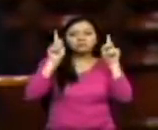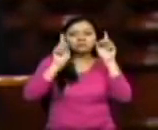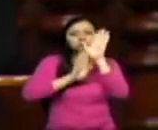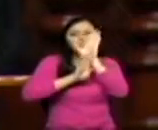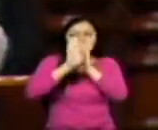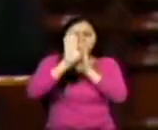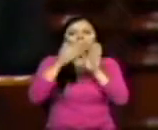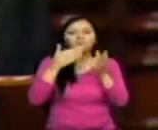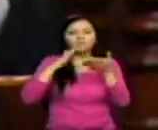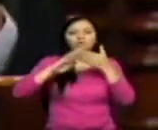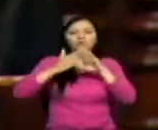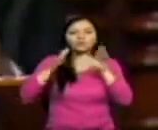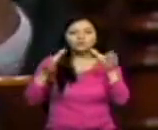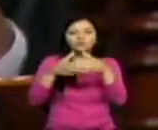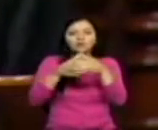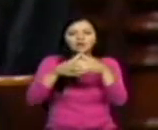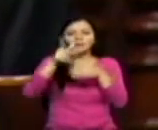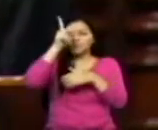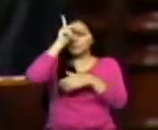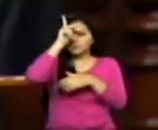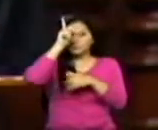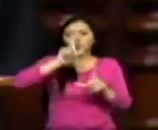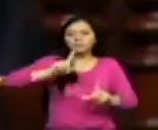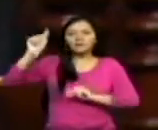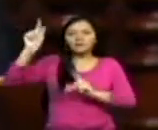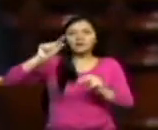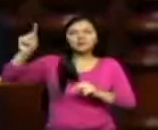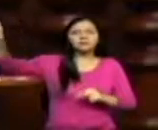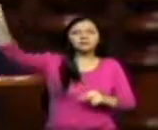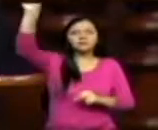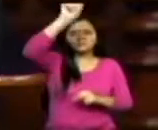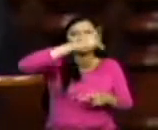emprendedora comunidad peruana de migrantes.